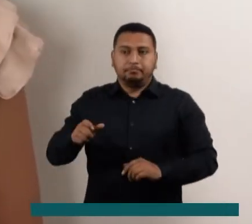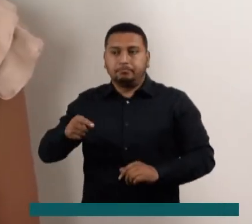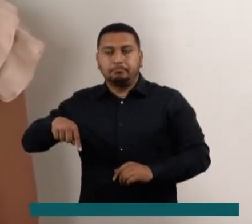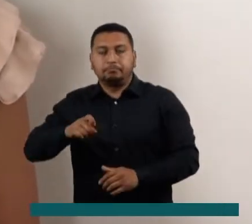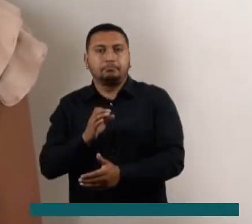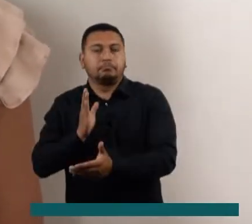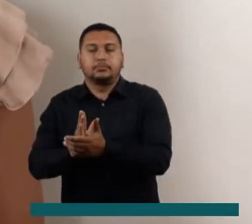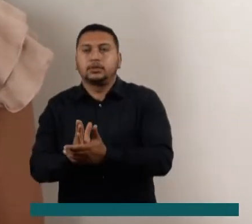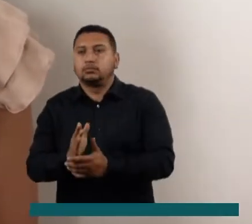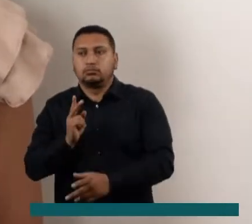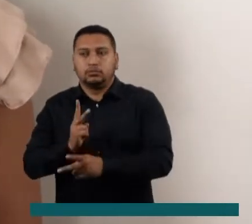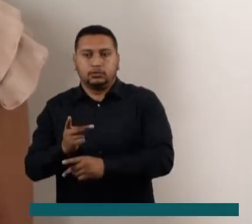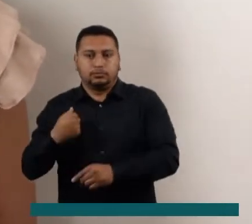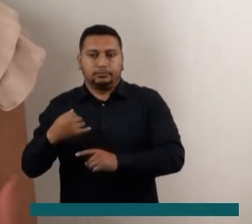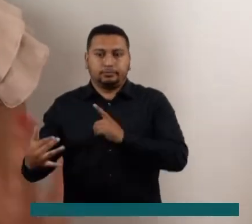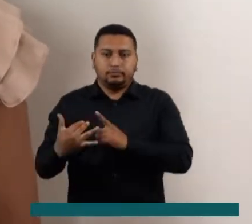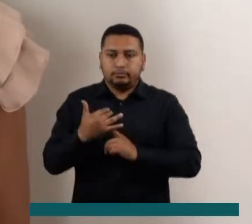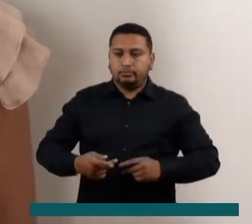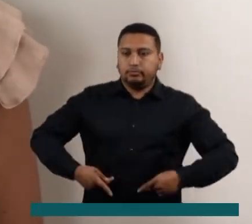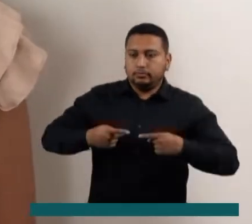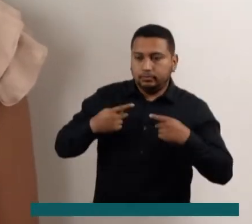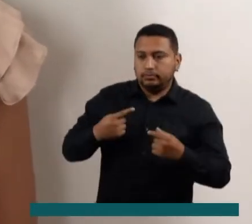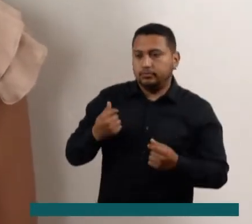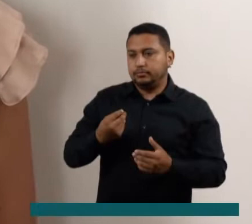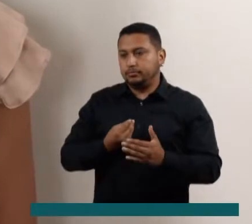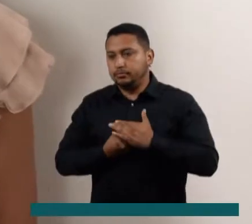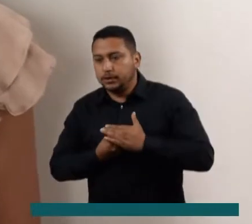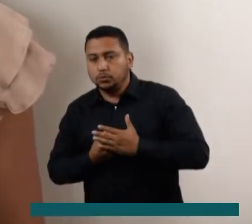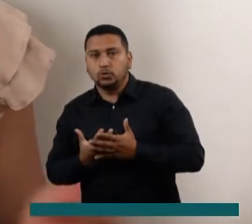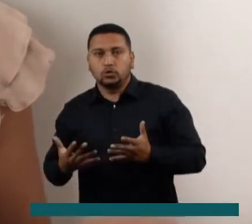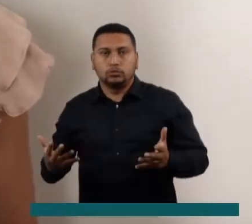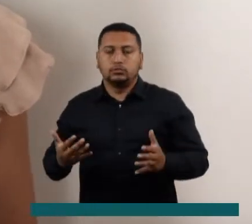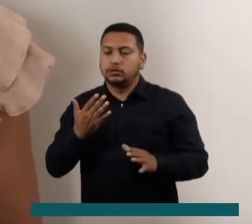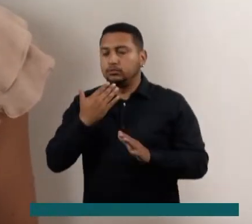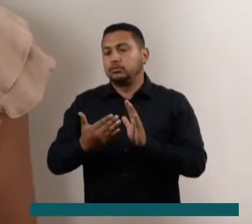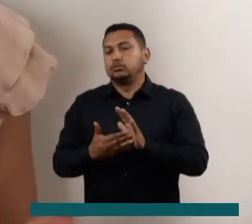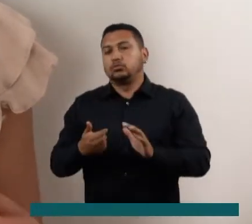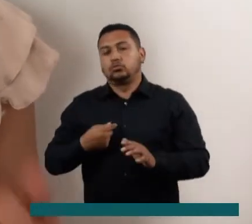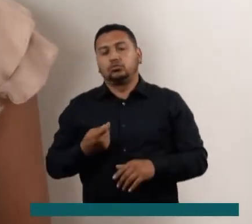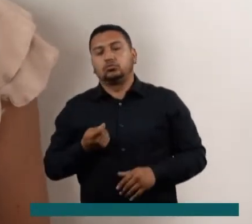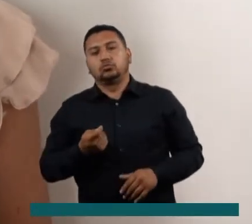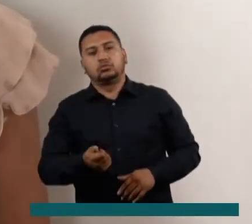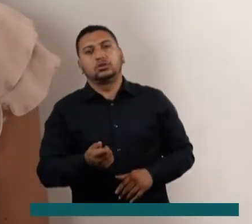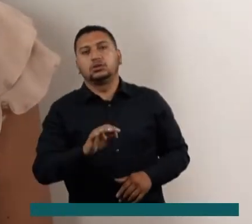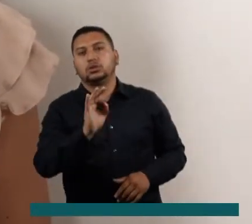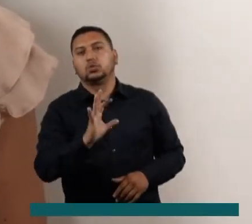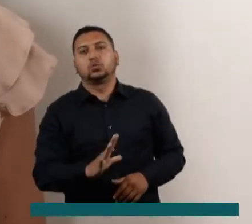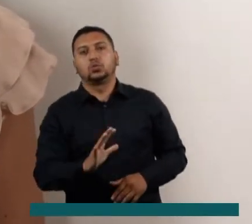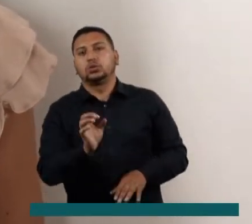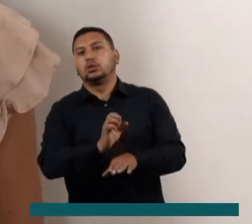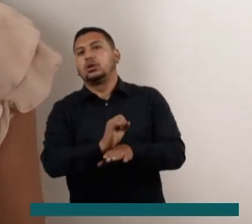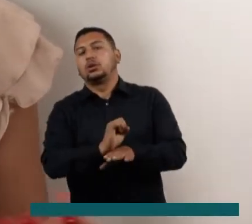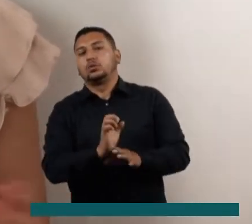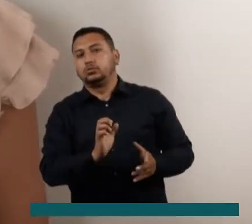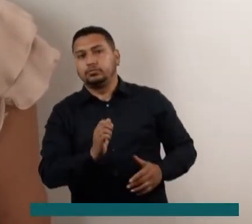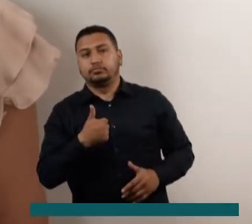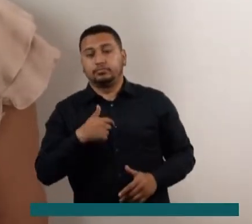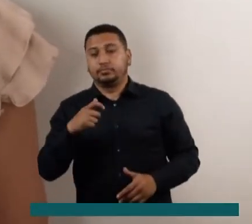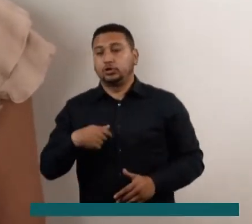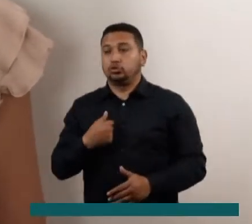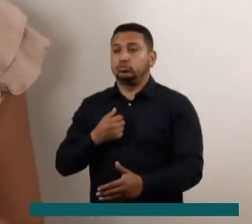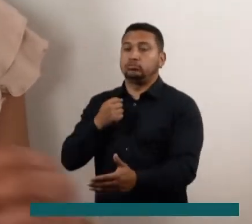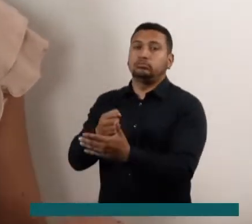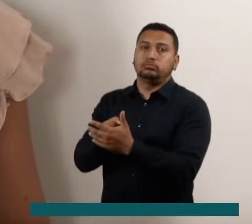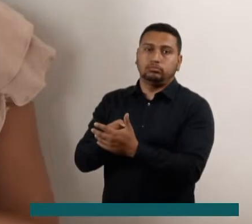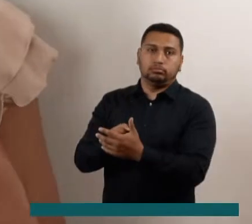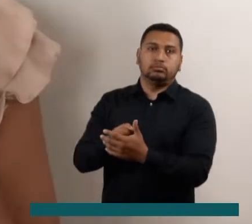puede poner en peligro su vida o su patrimonio o su dinero. Por ejemplo, una persona adquiere un seguro de autos, de carros, y la persona tiene un